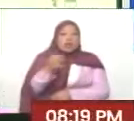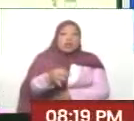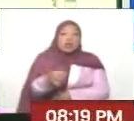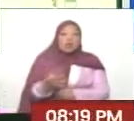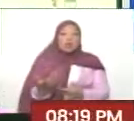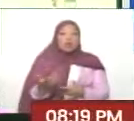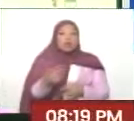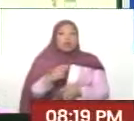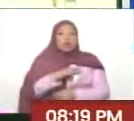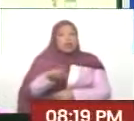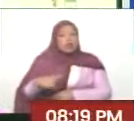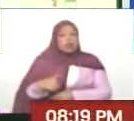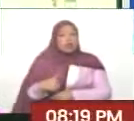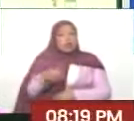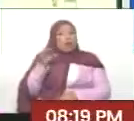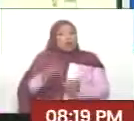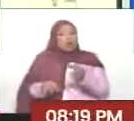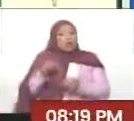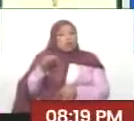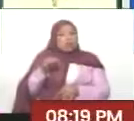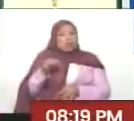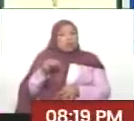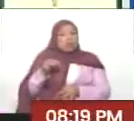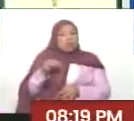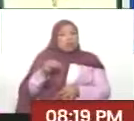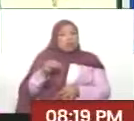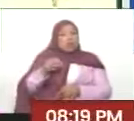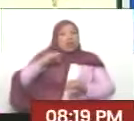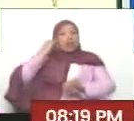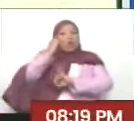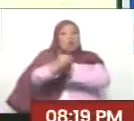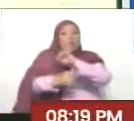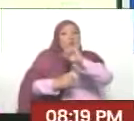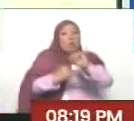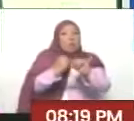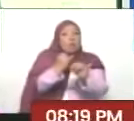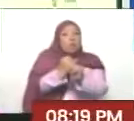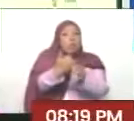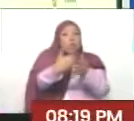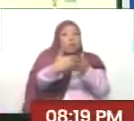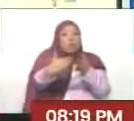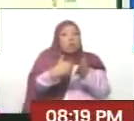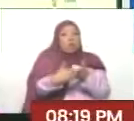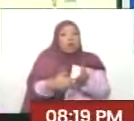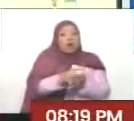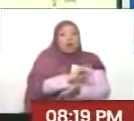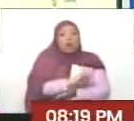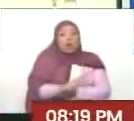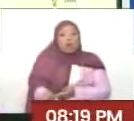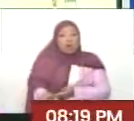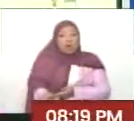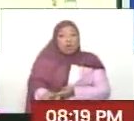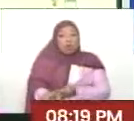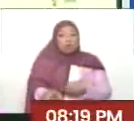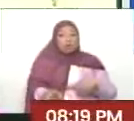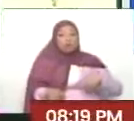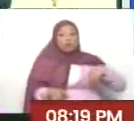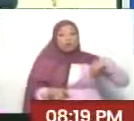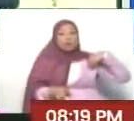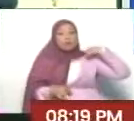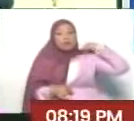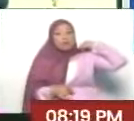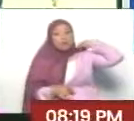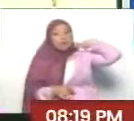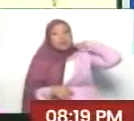¿Verdad? Así es. Y nosotros estamos ajustados al estatuto de la Corte Internacional de Justicia, que obliga a que